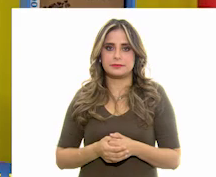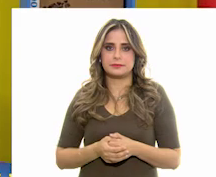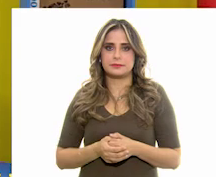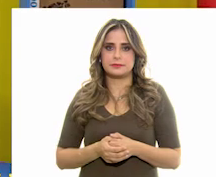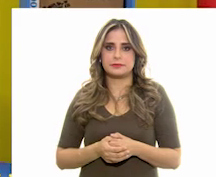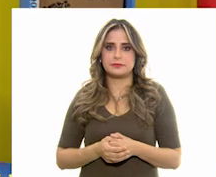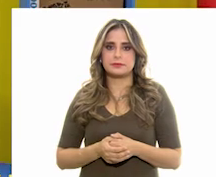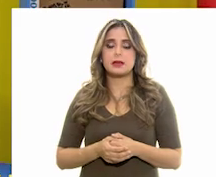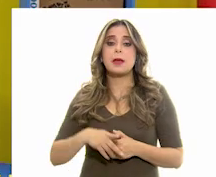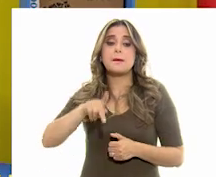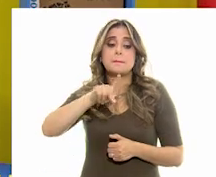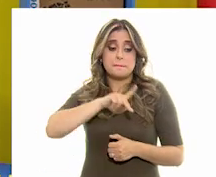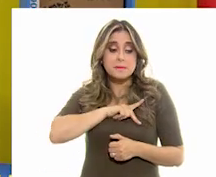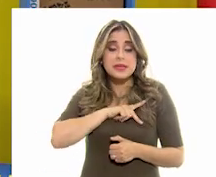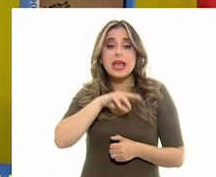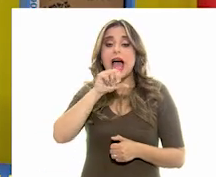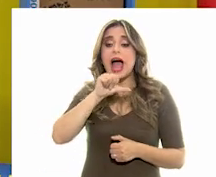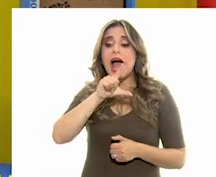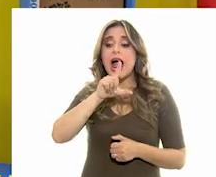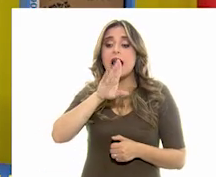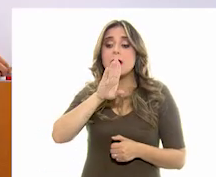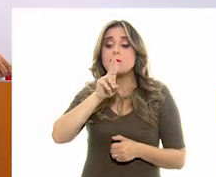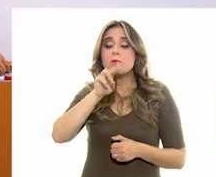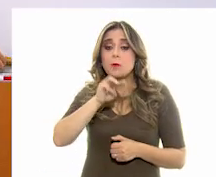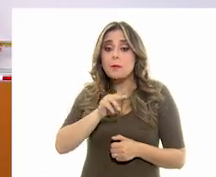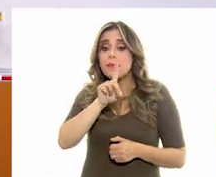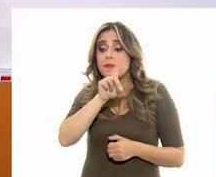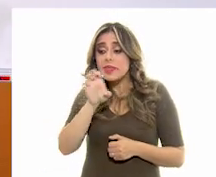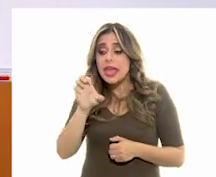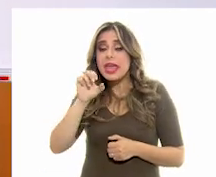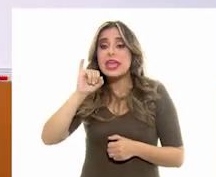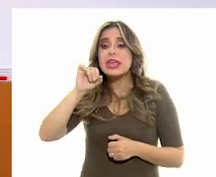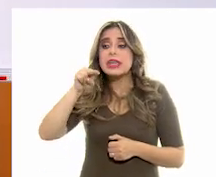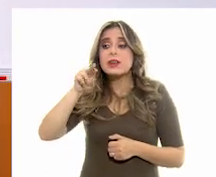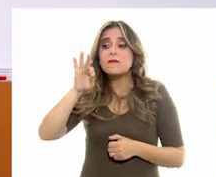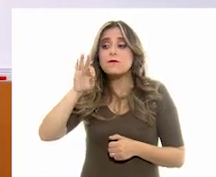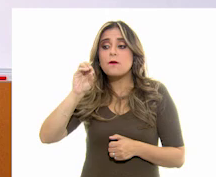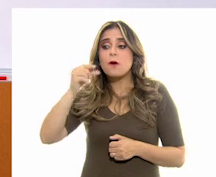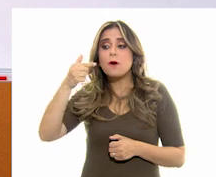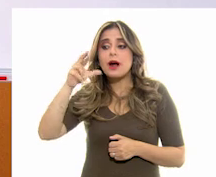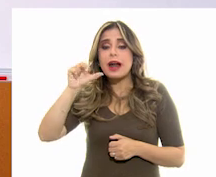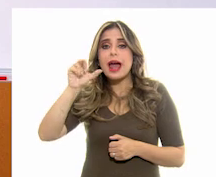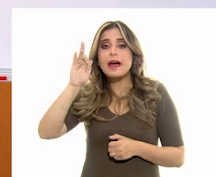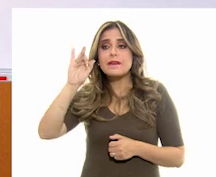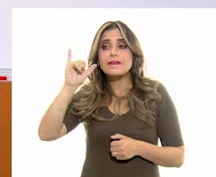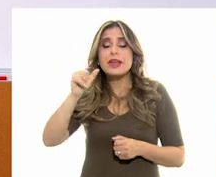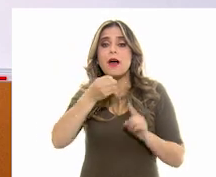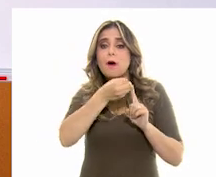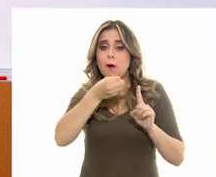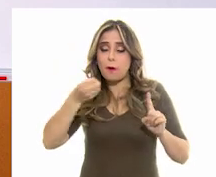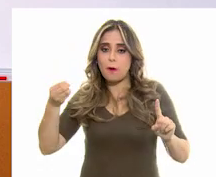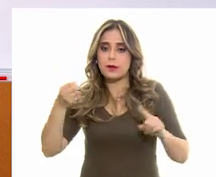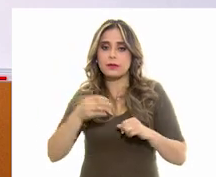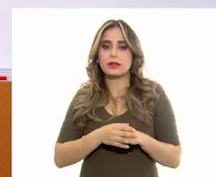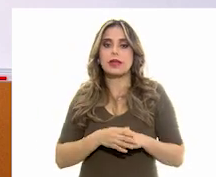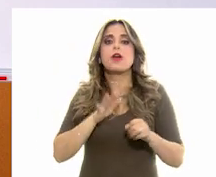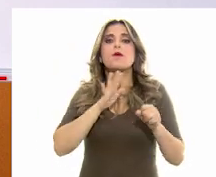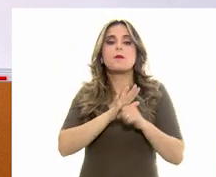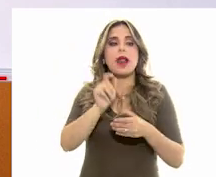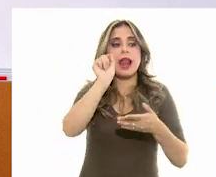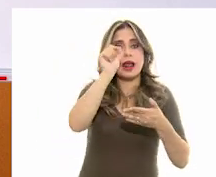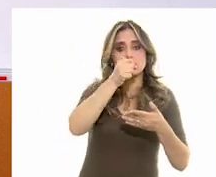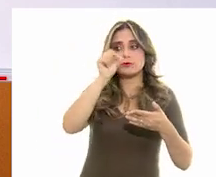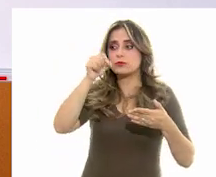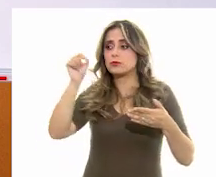es mi álbum ahora de infografías. Sí. Vamos a cambiar. ¿Dónde lleva el acento o la tilde? En